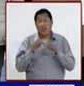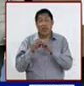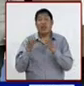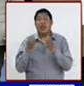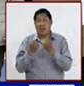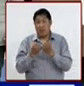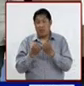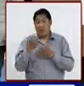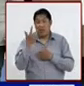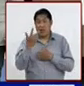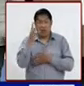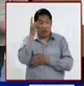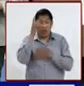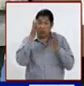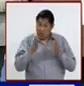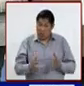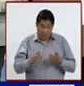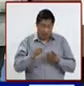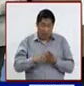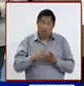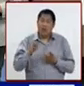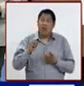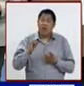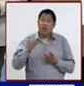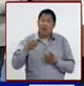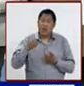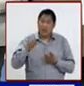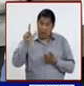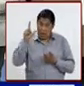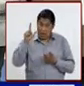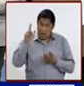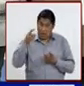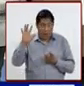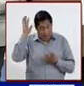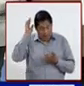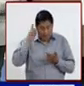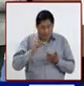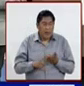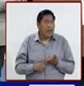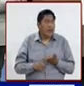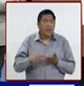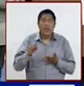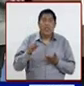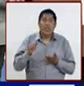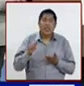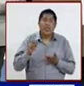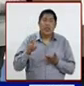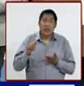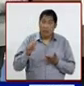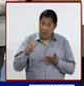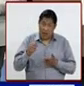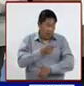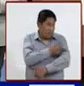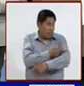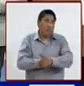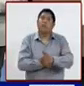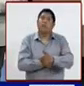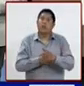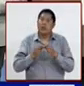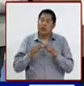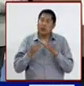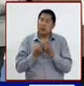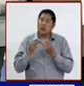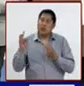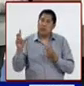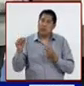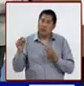equipo. Estamos hablando de tres bolivianos: Miguelito Terceros, que ya debutó en el equipo de primera; Zavala, que es capitán en el equipo sub-20, y además